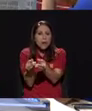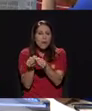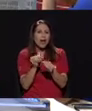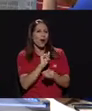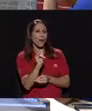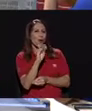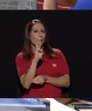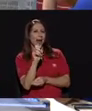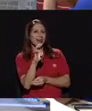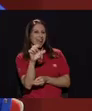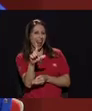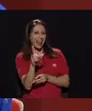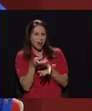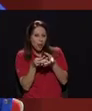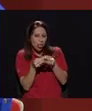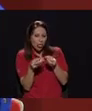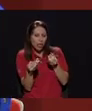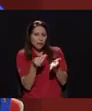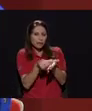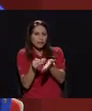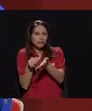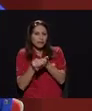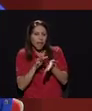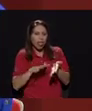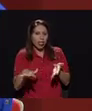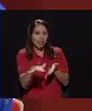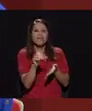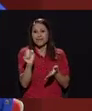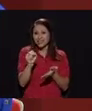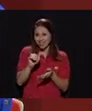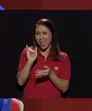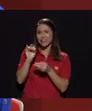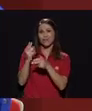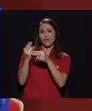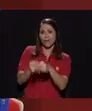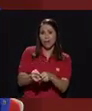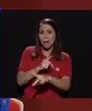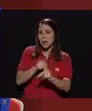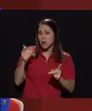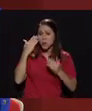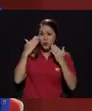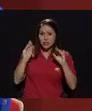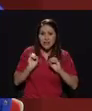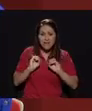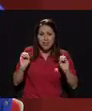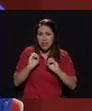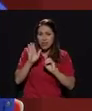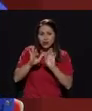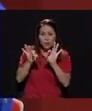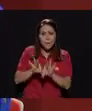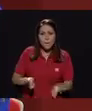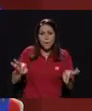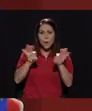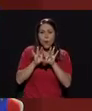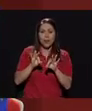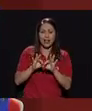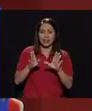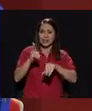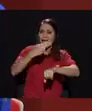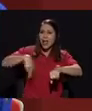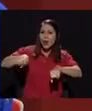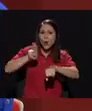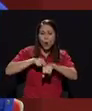además con un problema severo de que se desconocía su importancia ecológica y